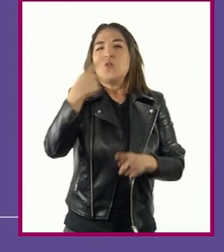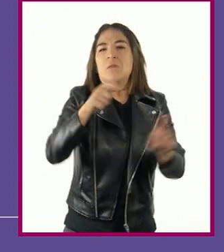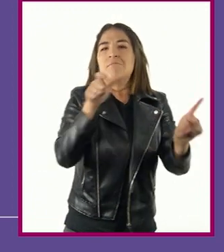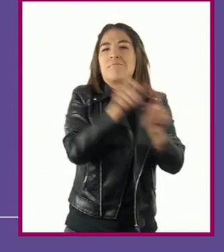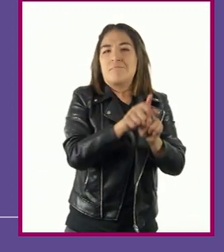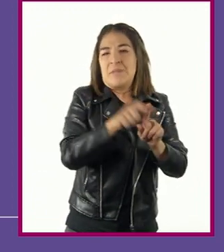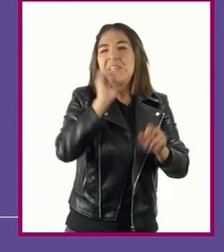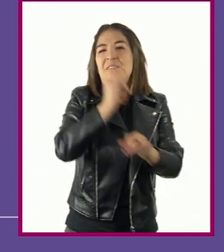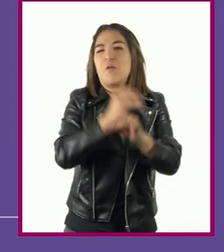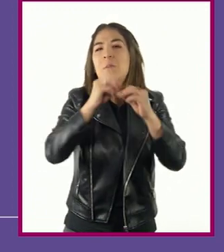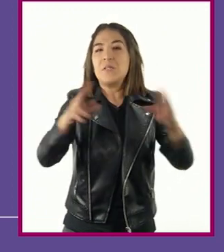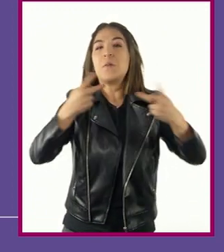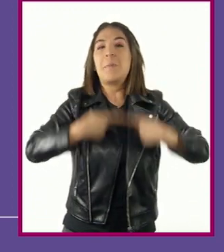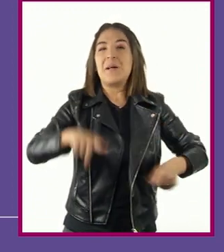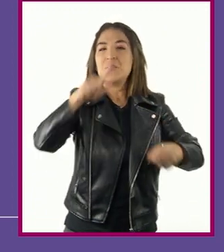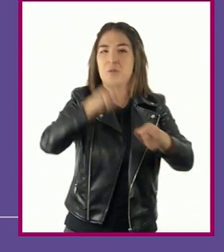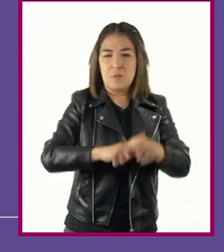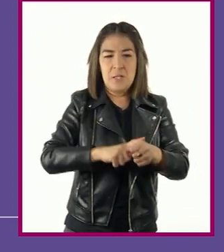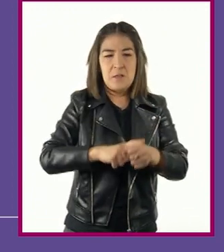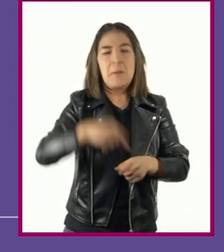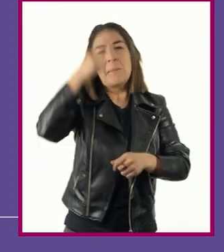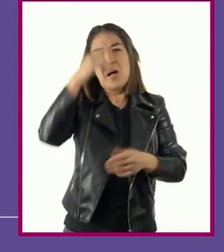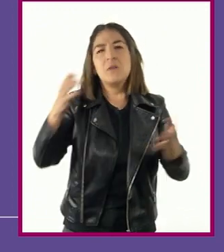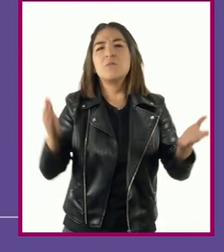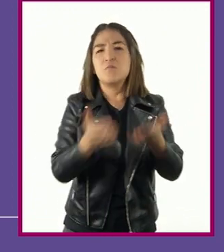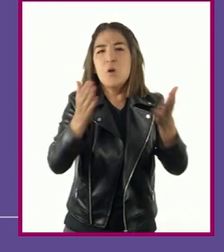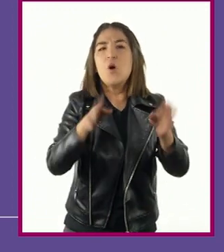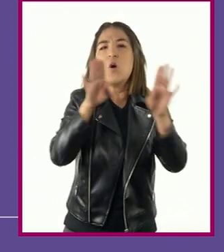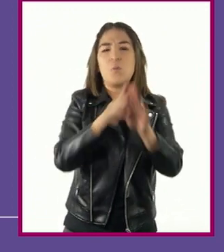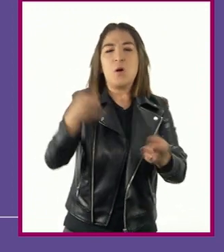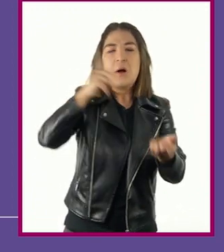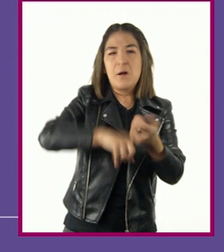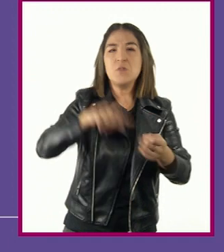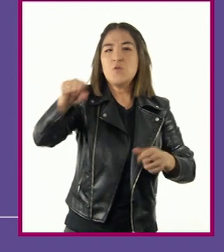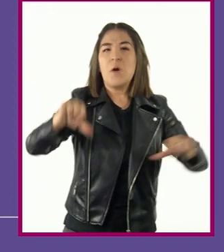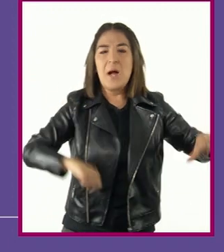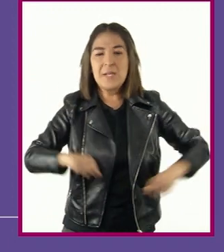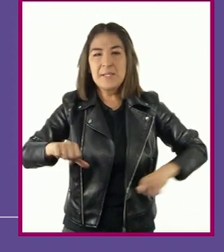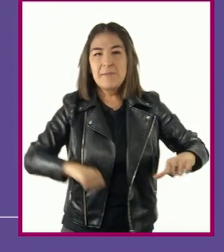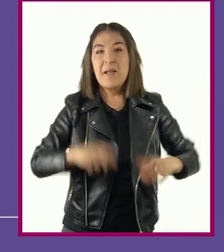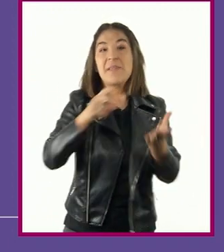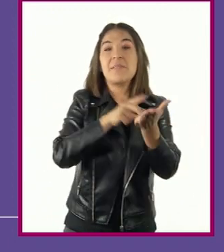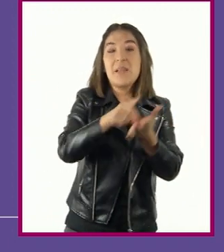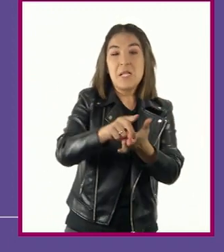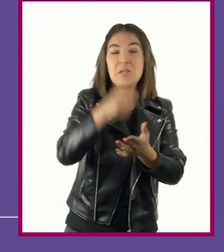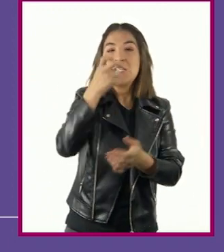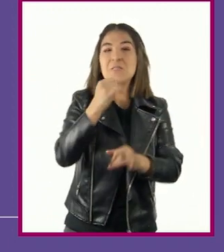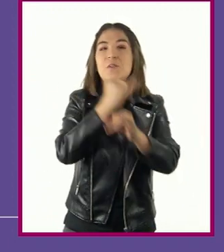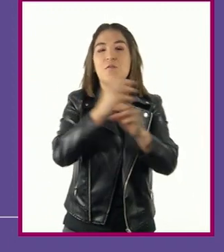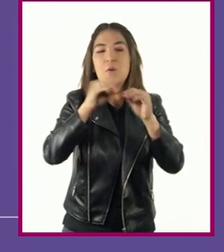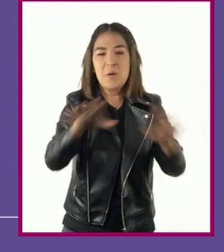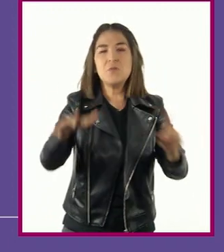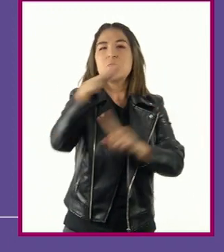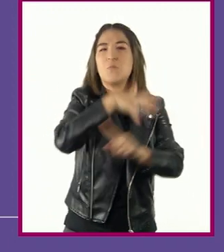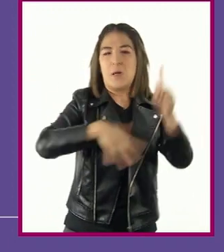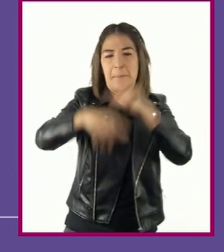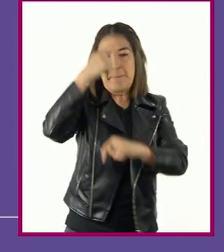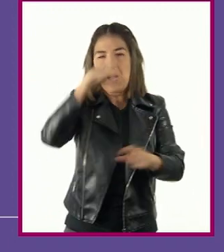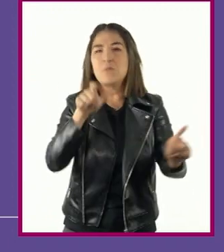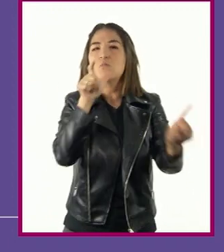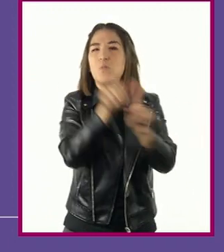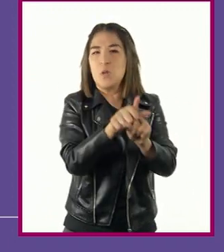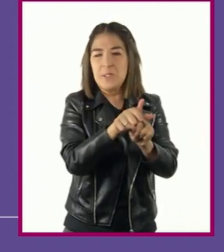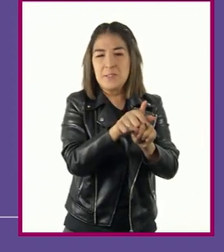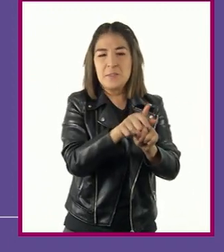de datos personales. Promover el pleno ejercicio de los derechos de acceso a la información pública y de